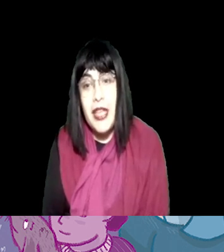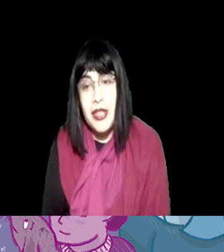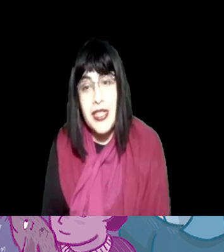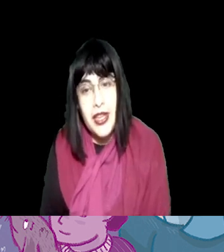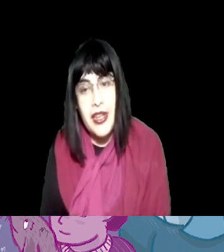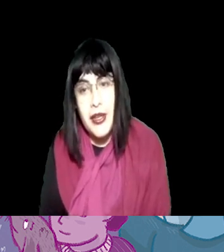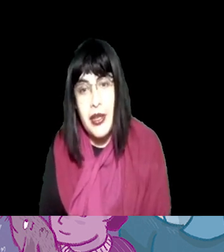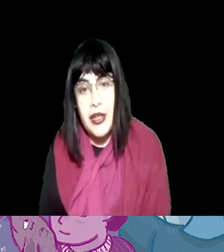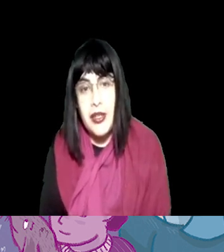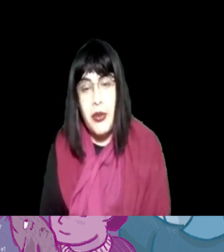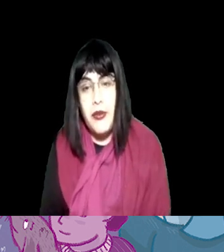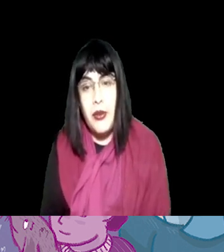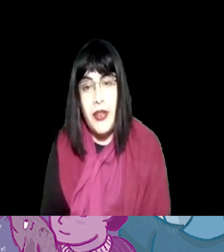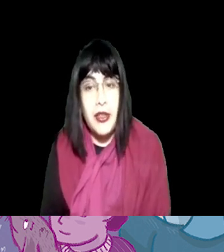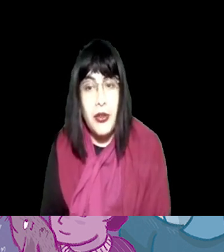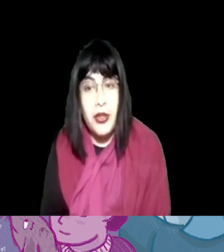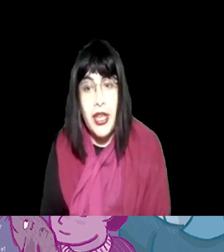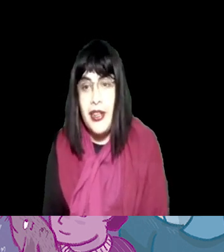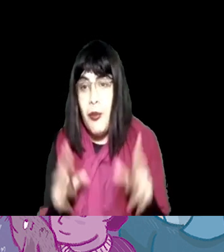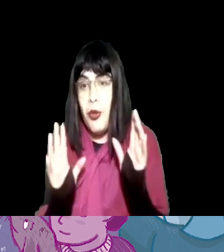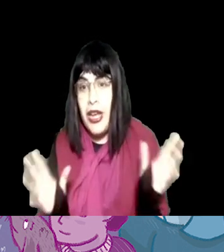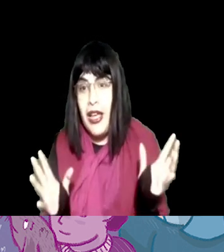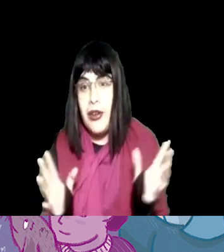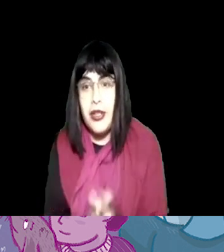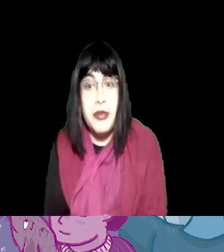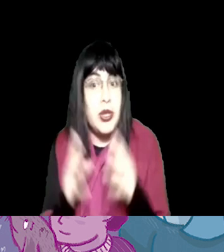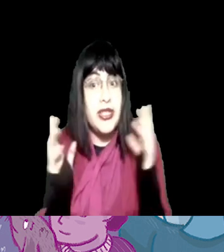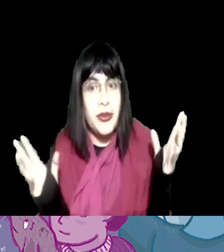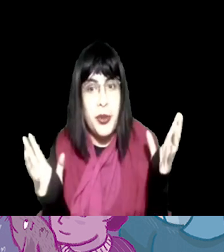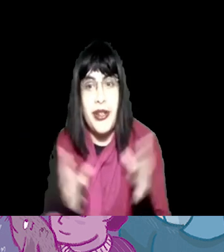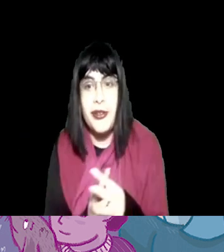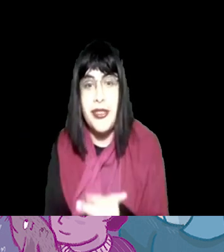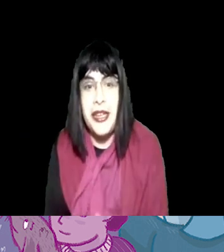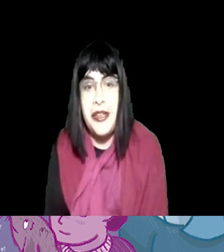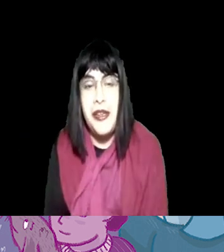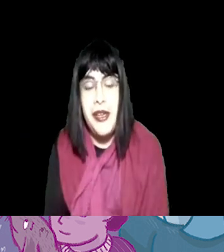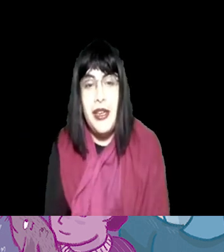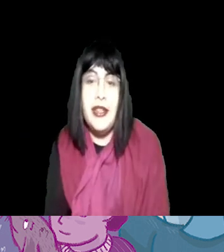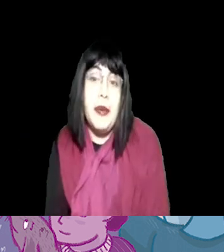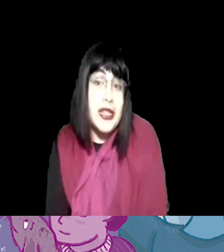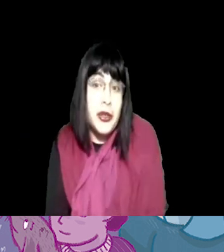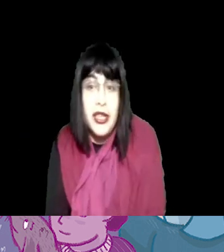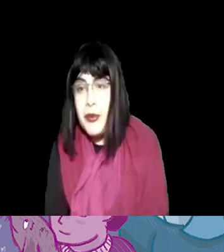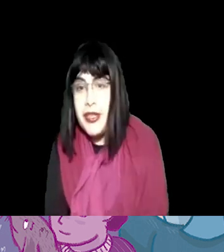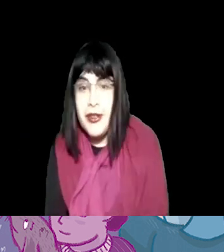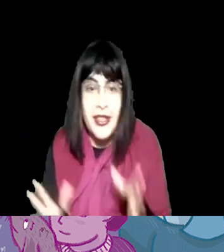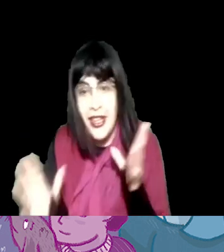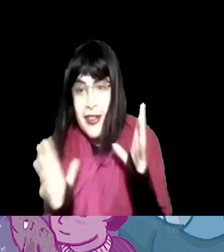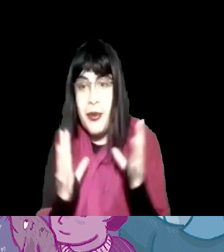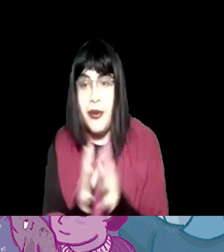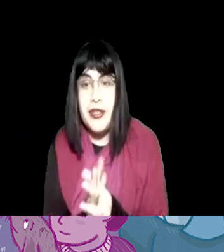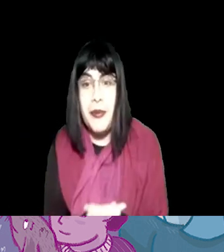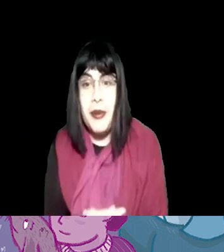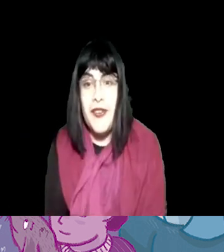Para este año, ¿qué se viene este 2022? ¿Ya tienen como claro, están visualizando algunas cosas? ¿Está partiendo el año? Me imagino que